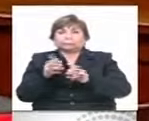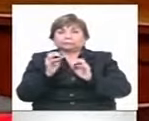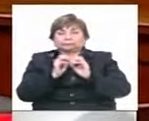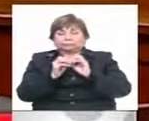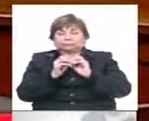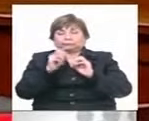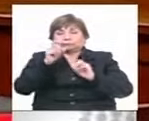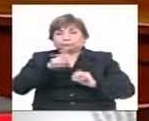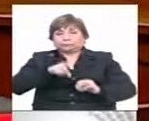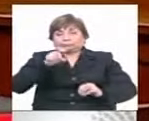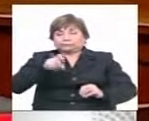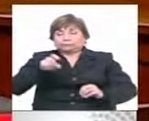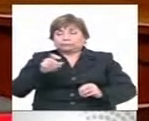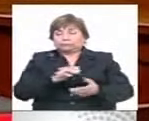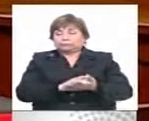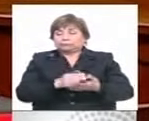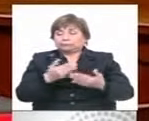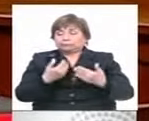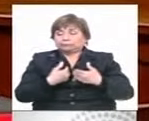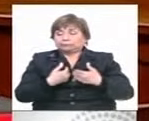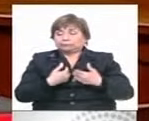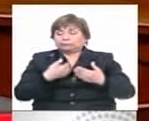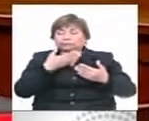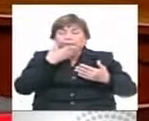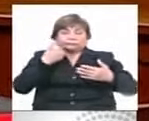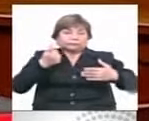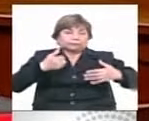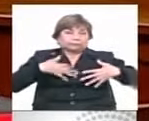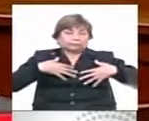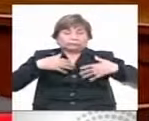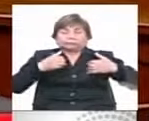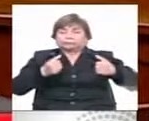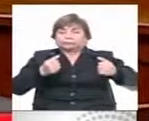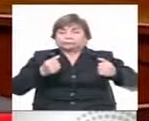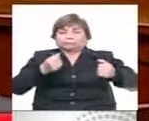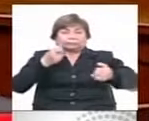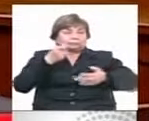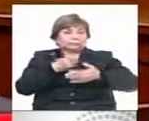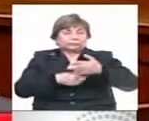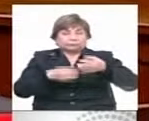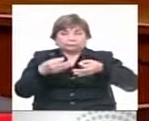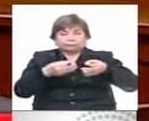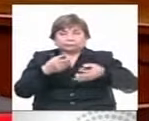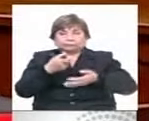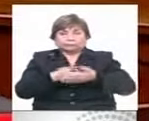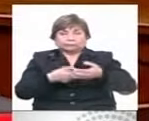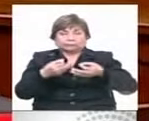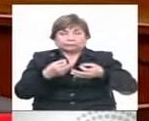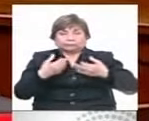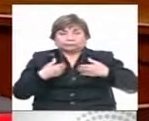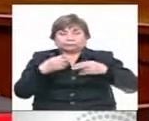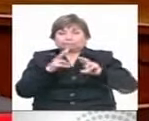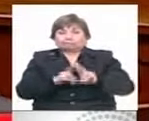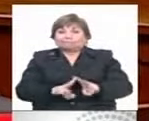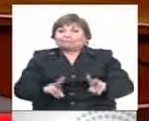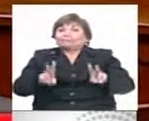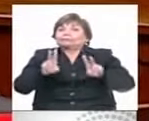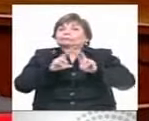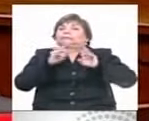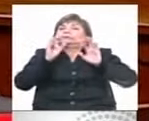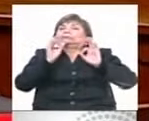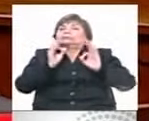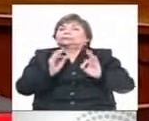capacidades necesarias para tener una mejor salud, una economía diversificada que genere valor y un